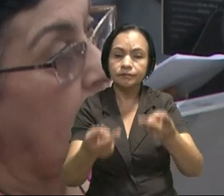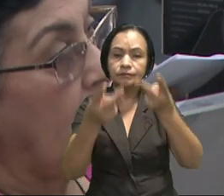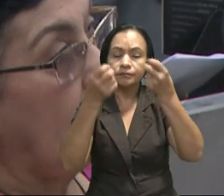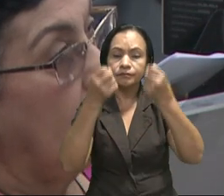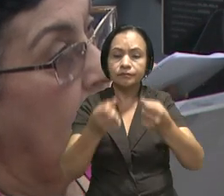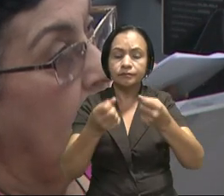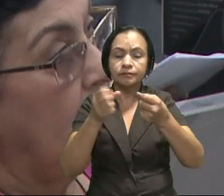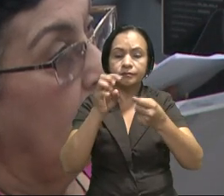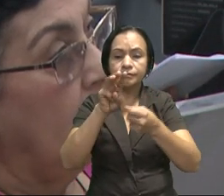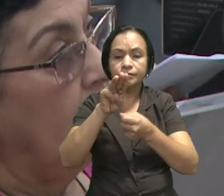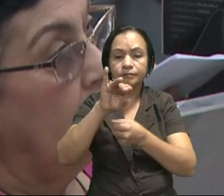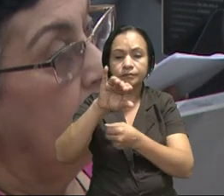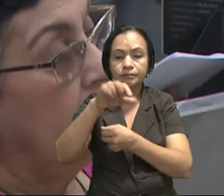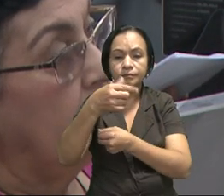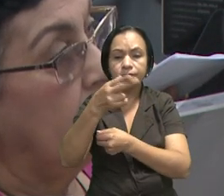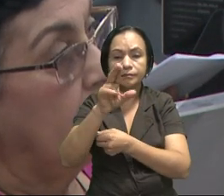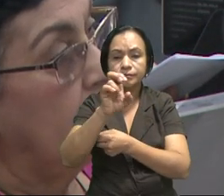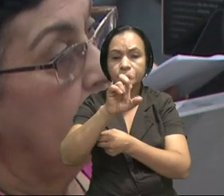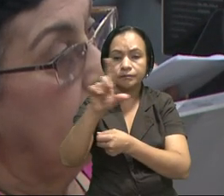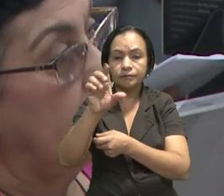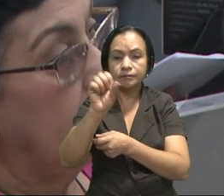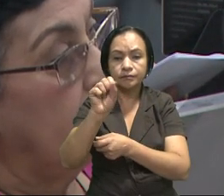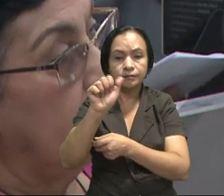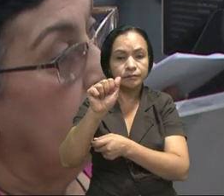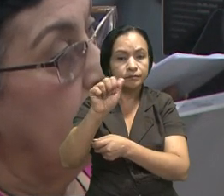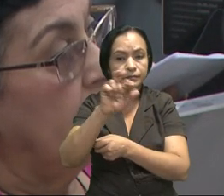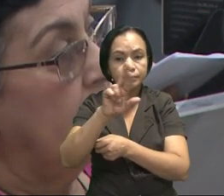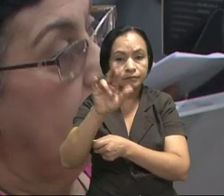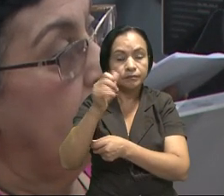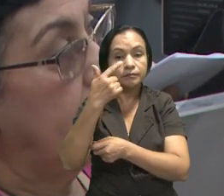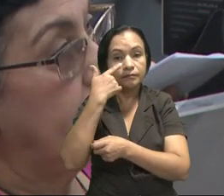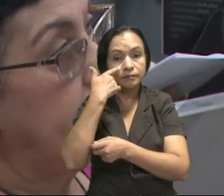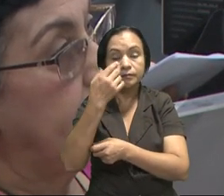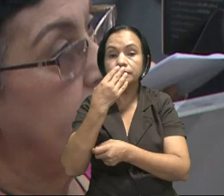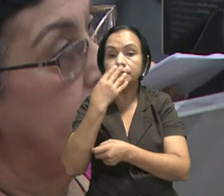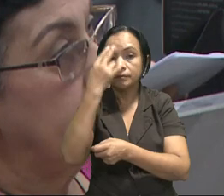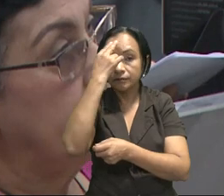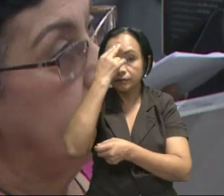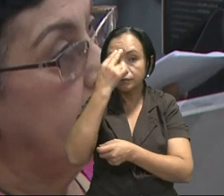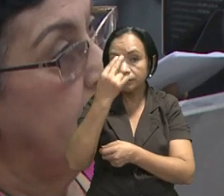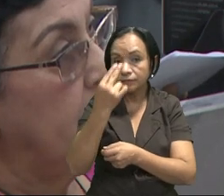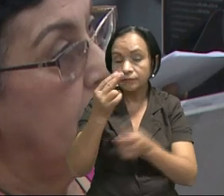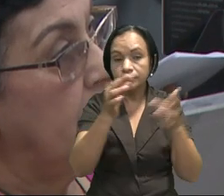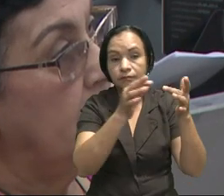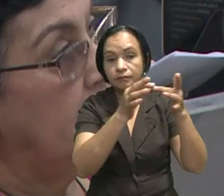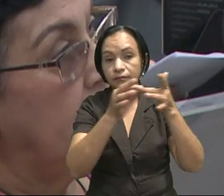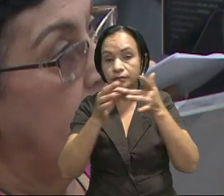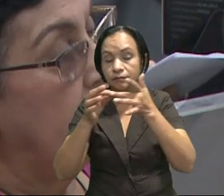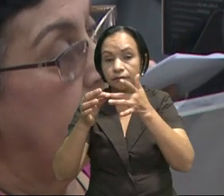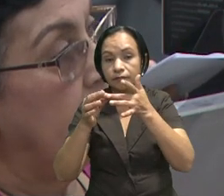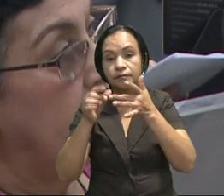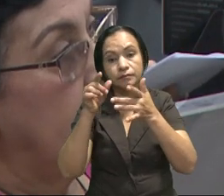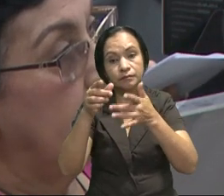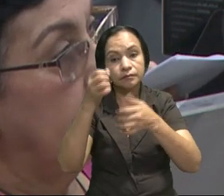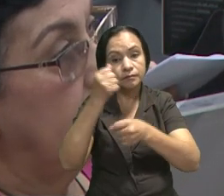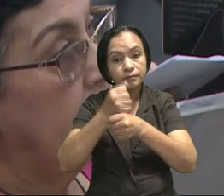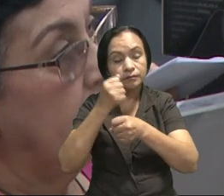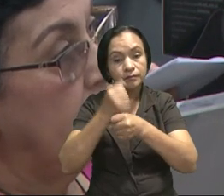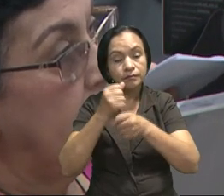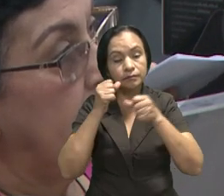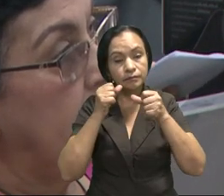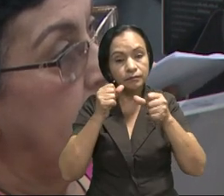del señor Miguel Benito Buitrago Sarria, como un reconocimiento honorífico y distinción especial a su destacada